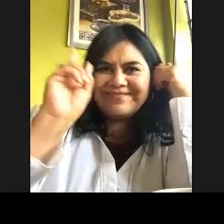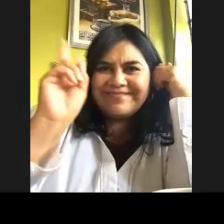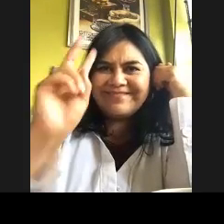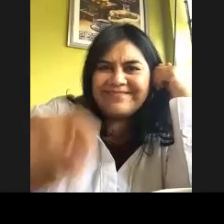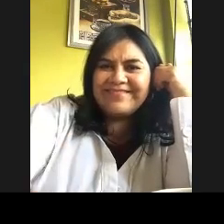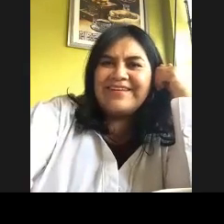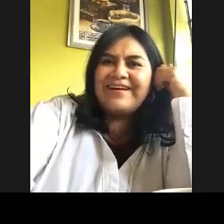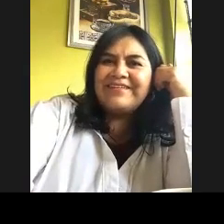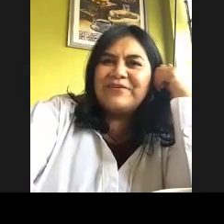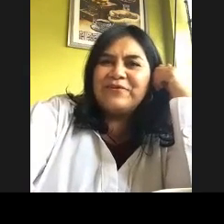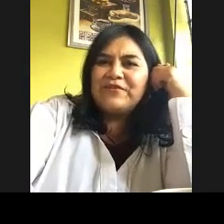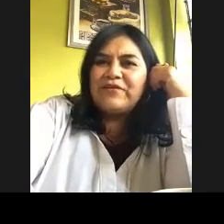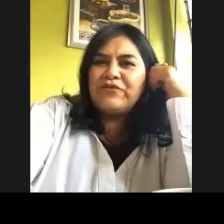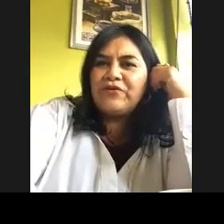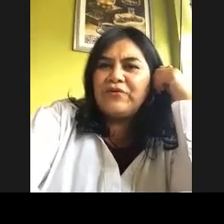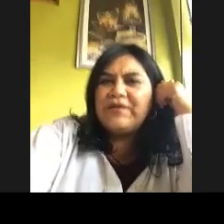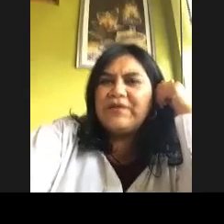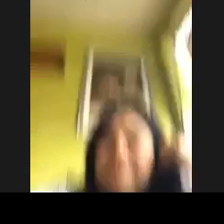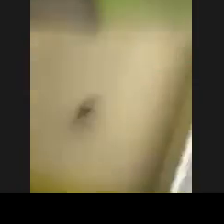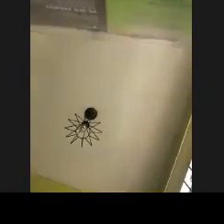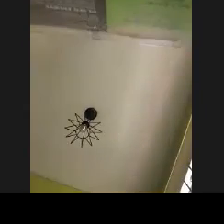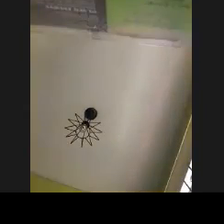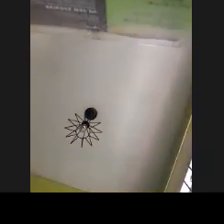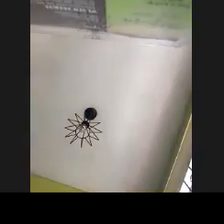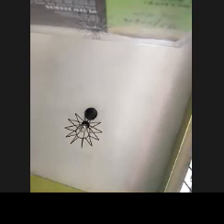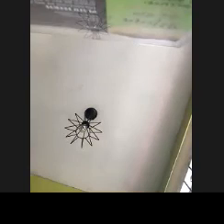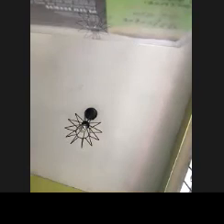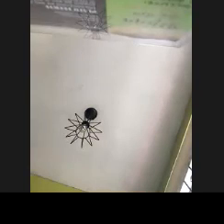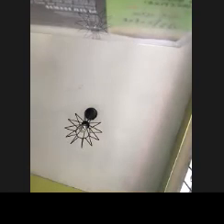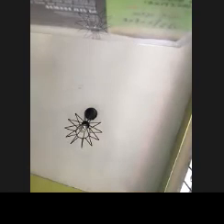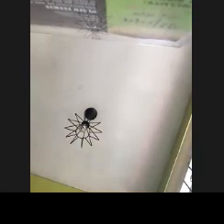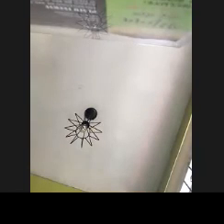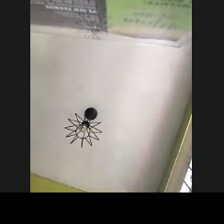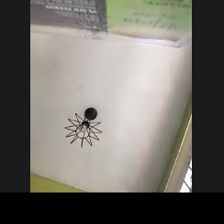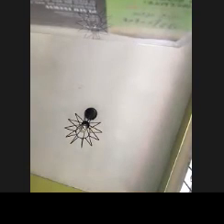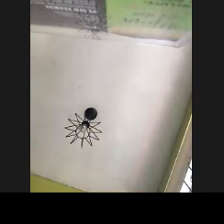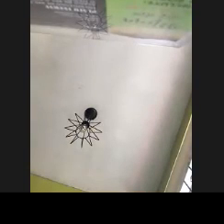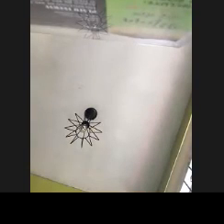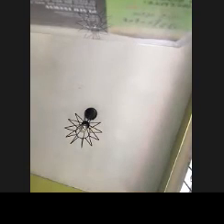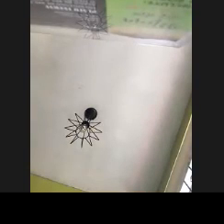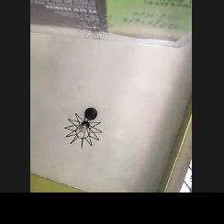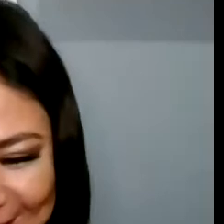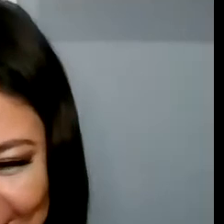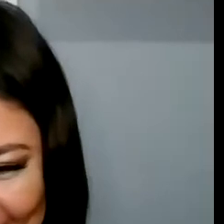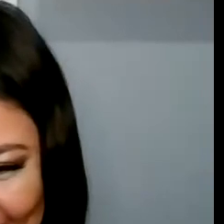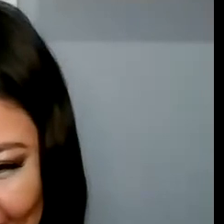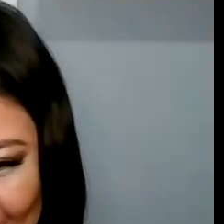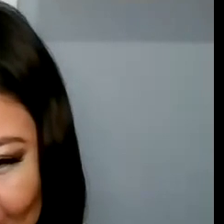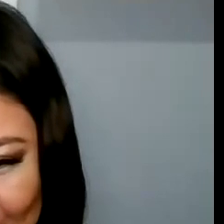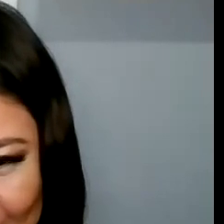Felicidades. Salió. Adiós. Salió todo bien. Adiós. Adiós. Adiós. Adiós a todos.